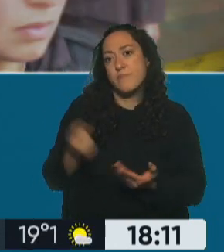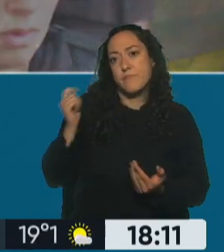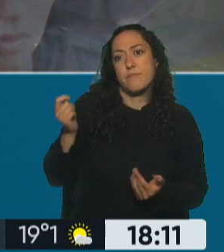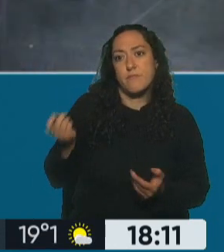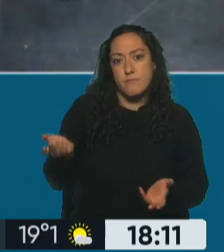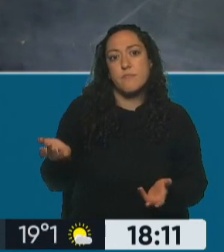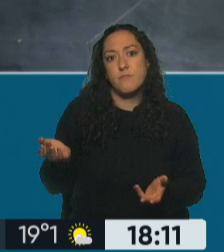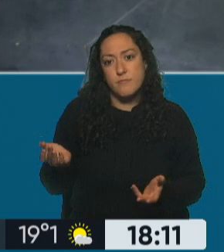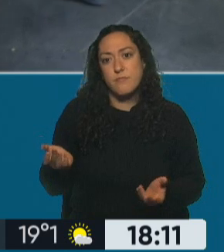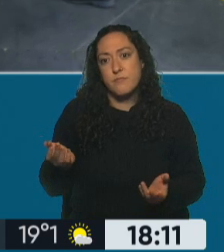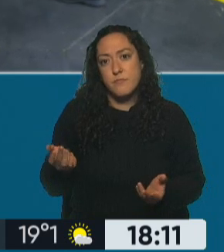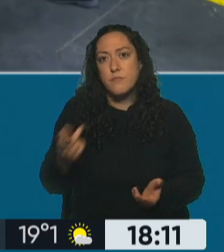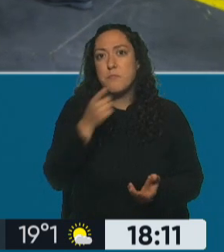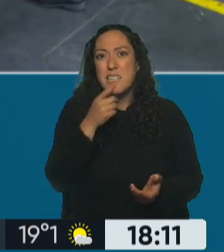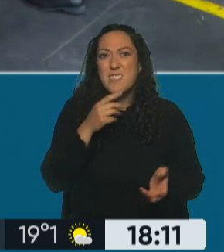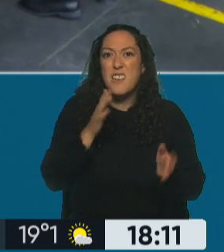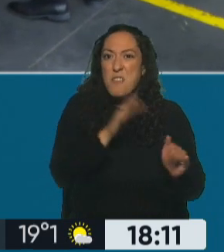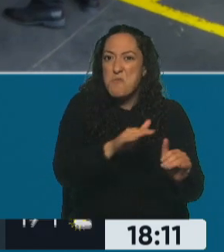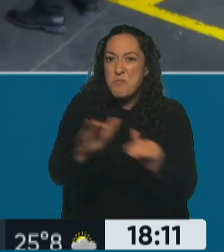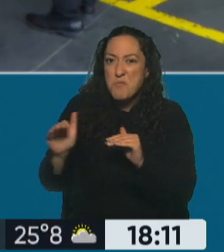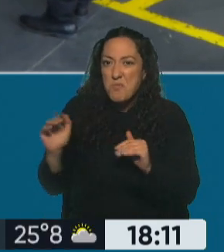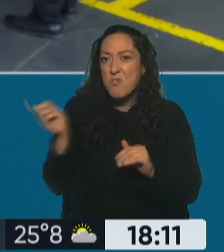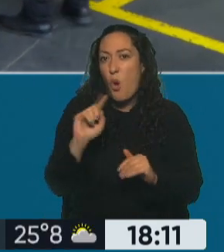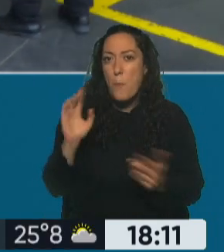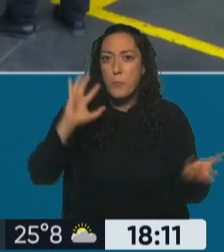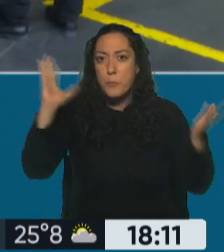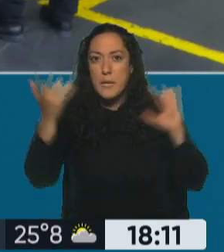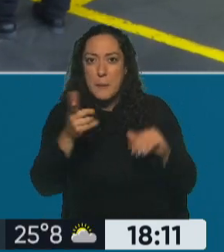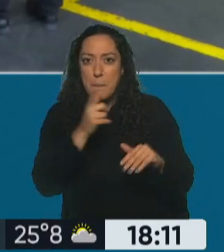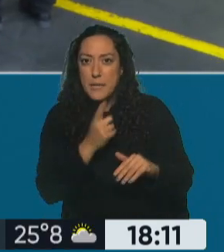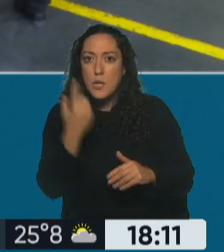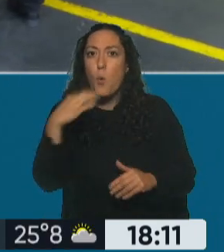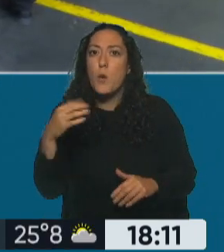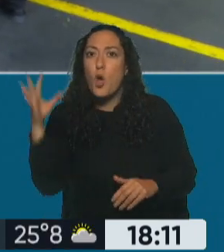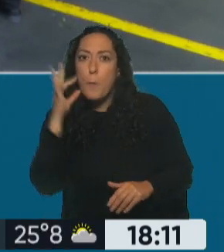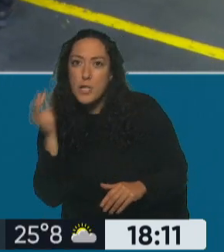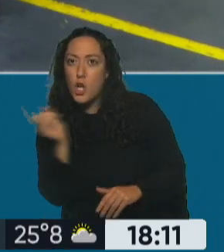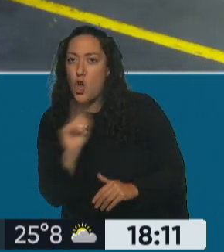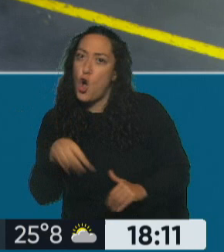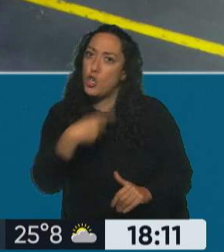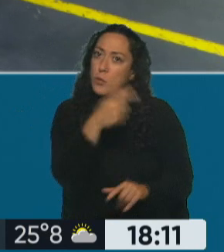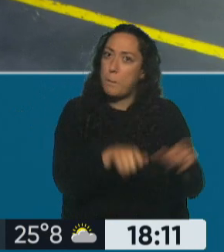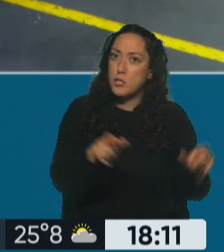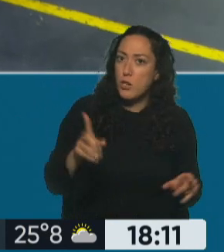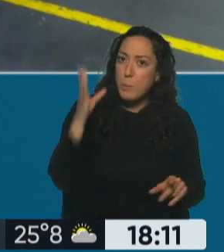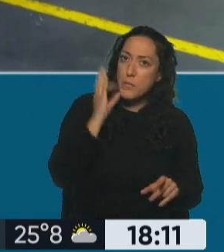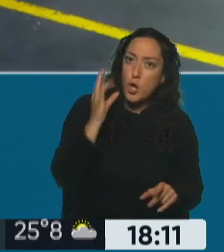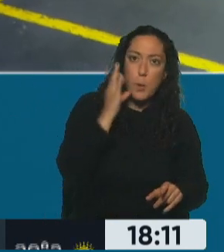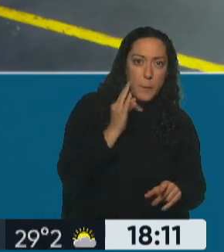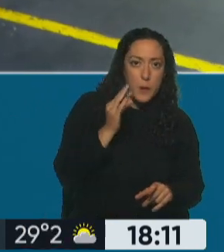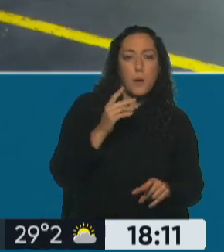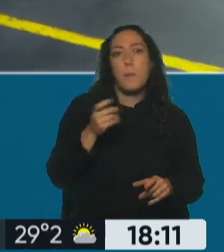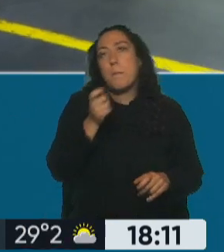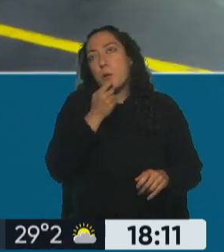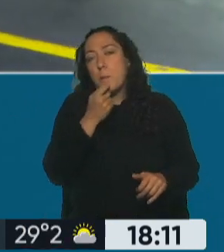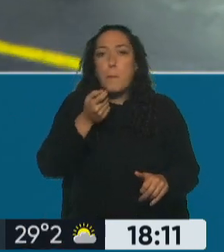evidentemente no hay uniformidad. Javier Milei parece ser que no es el único que opina, y cuando opinan otros... entiéndase